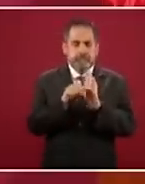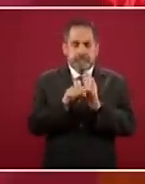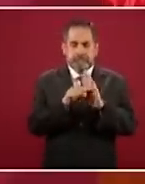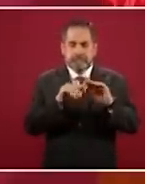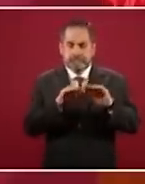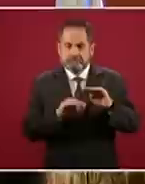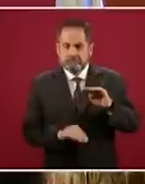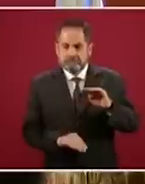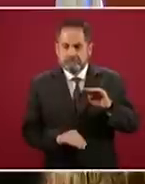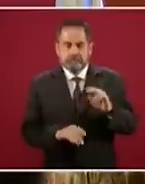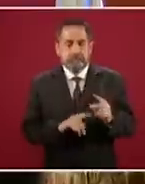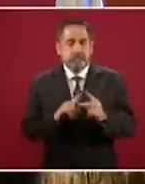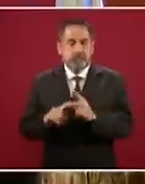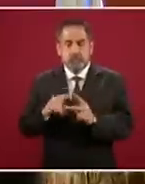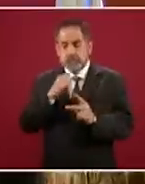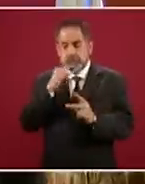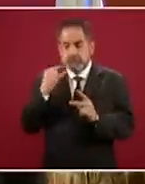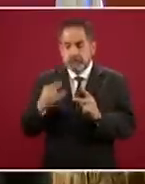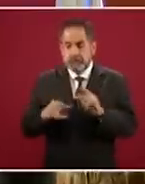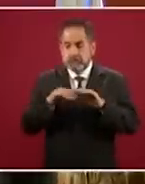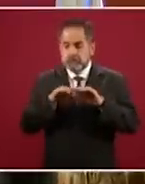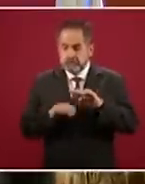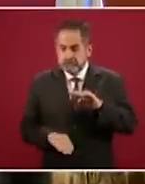el peso chileno.